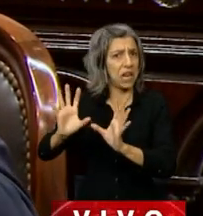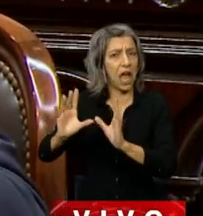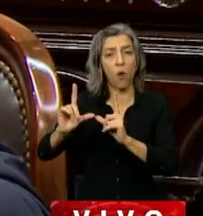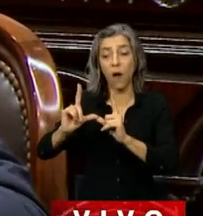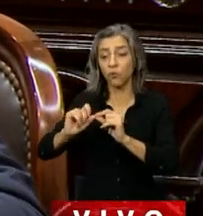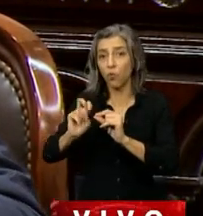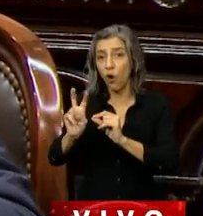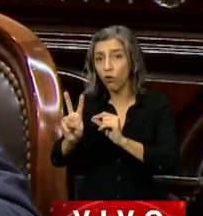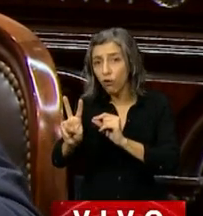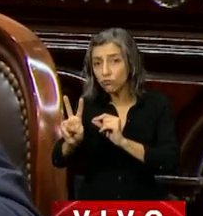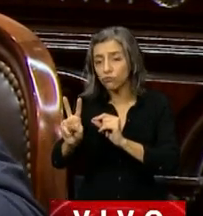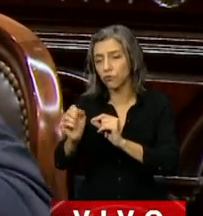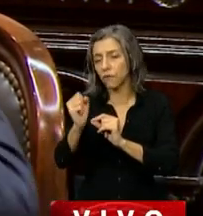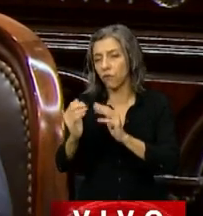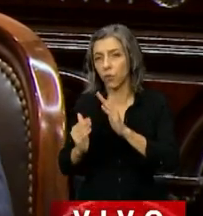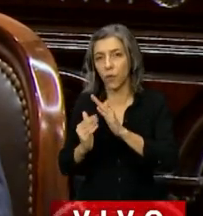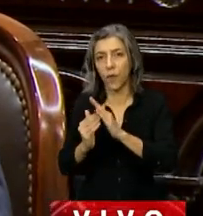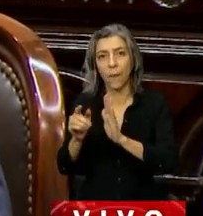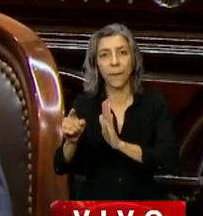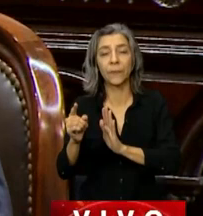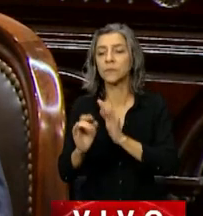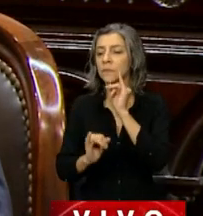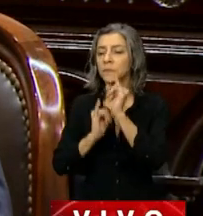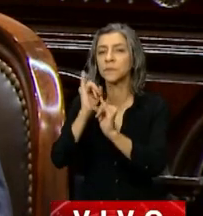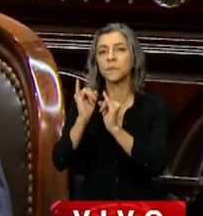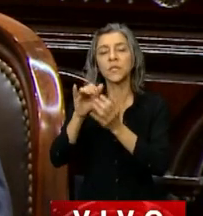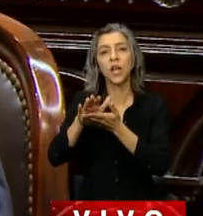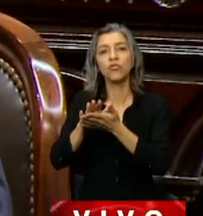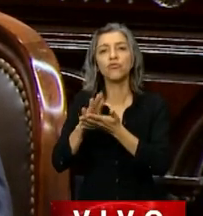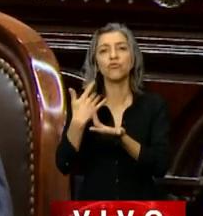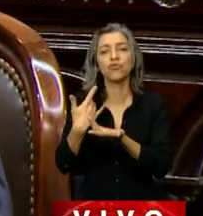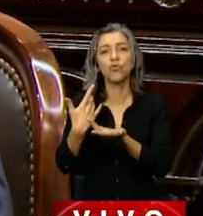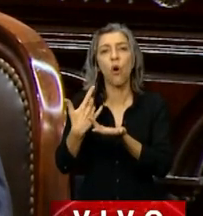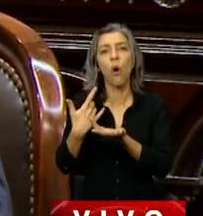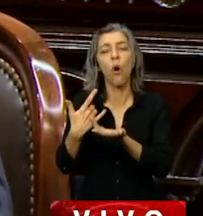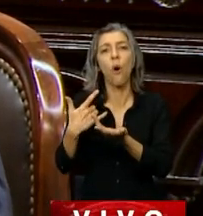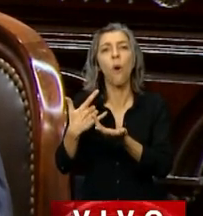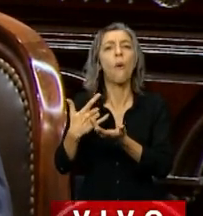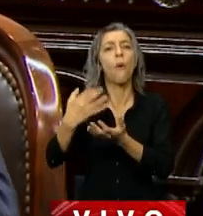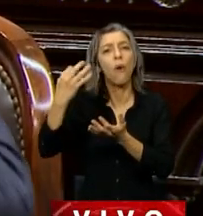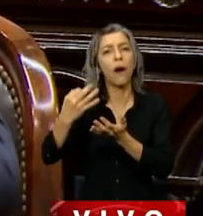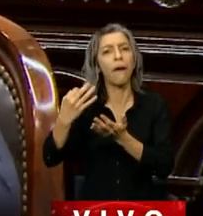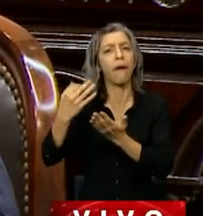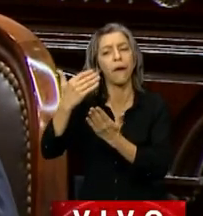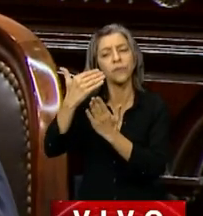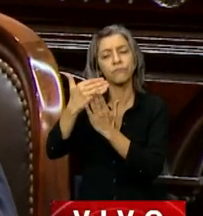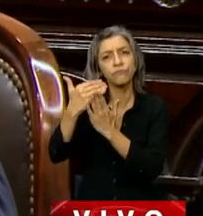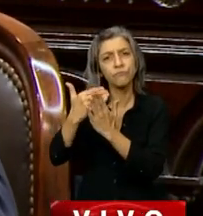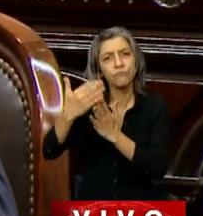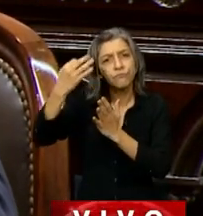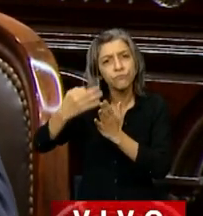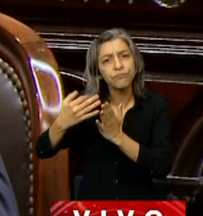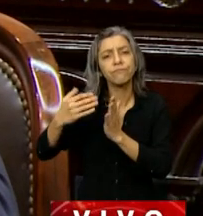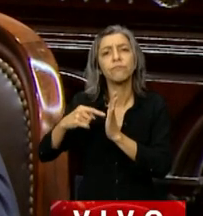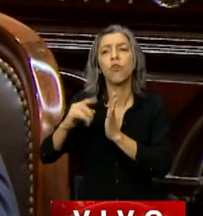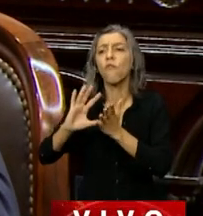2, principalmente, en lo que son las definiciones que están vinculadas a los derechos